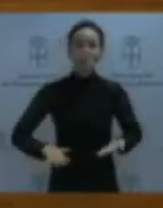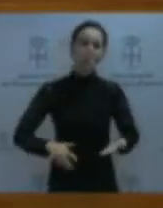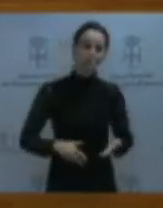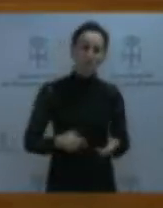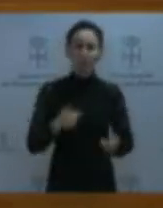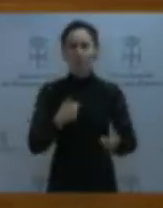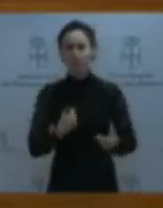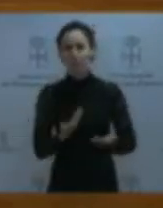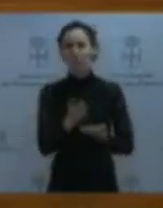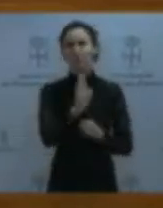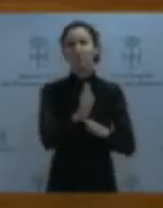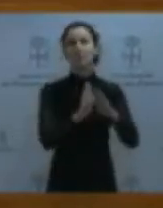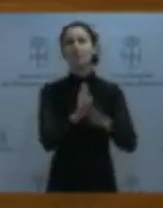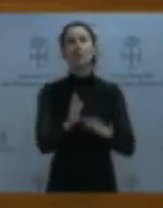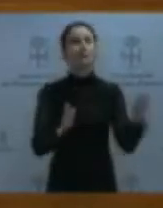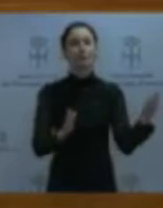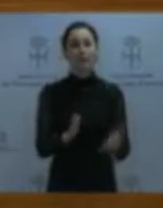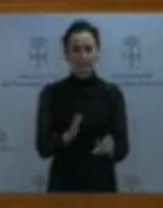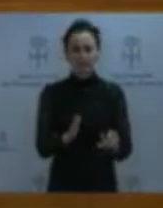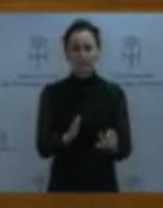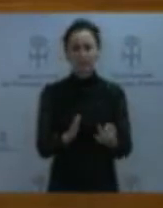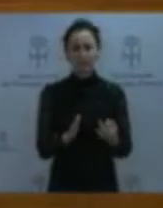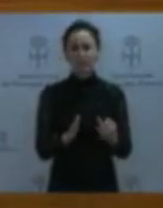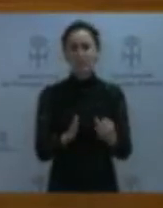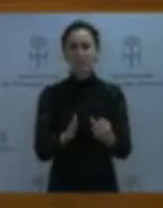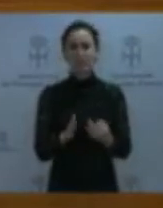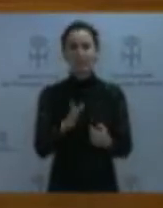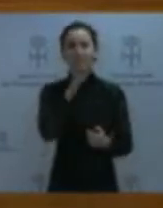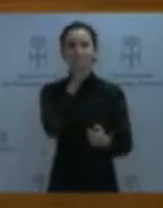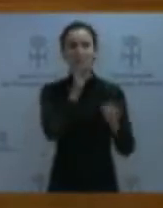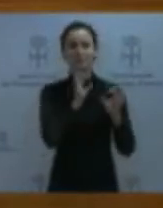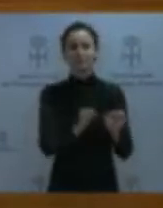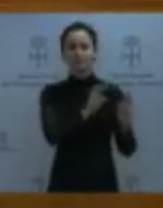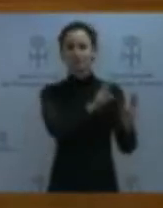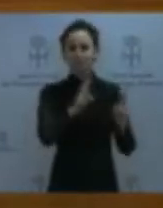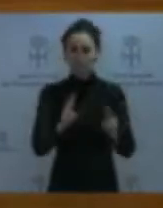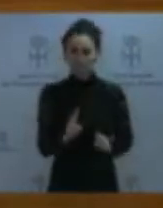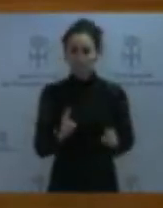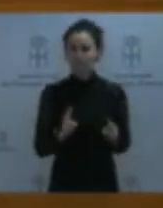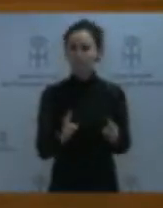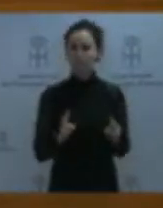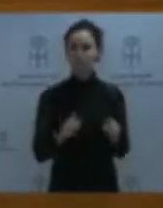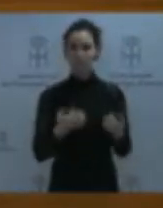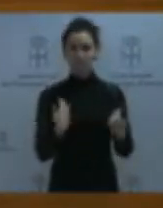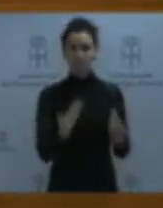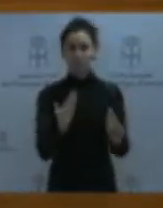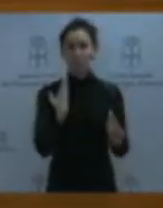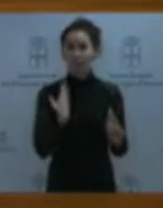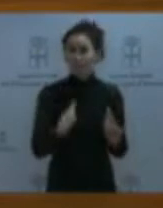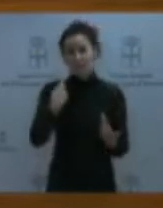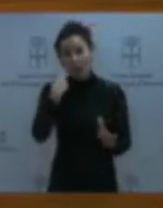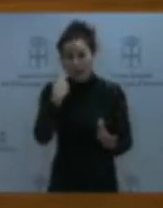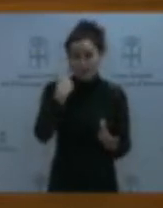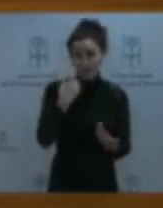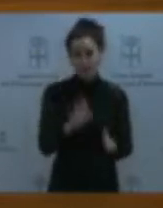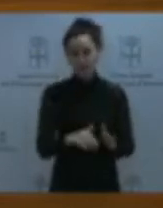propongo es lo siguiente. ¿Cuáles son las fórmulas para tener un sistema educativo? Oiga, de 0 a 3